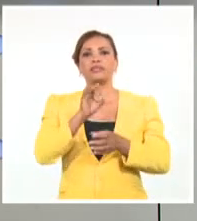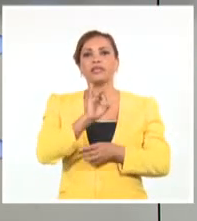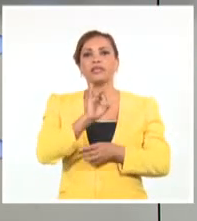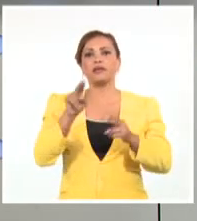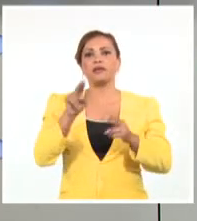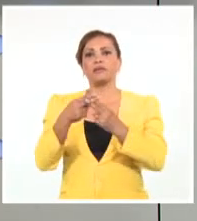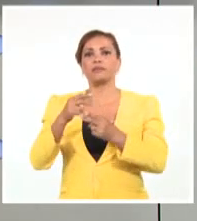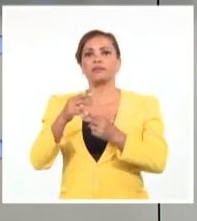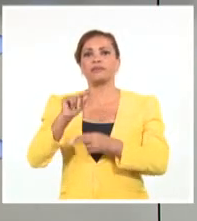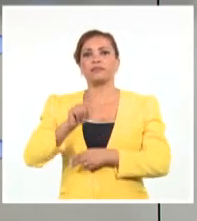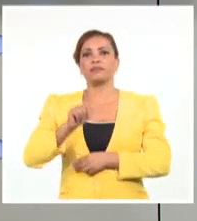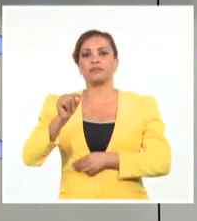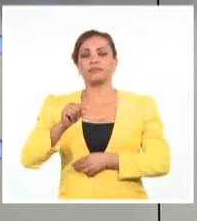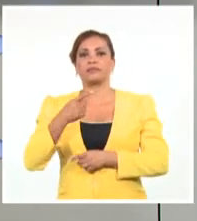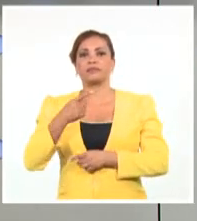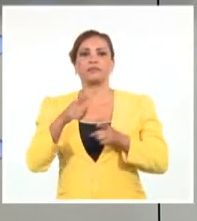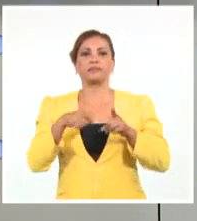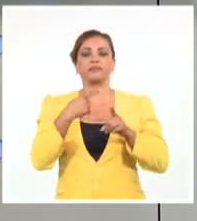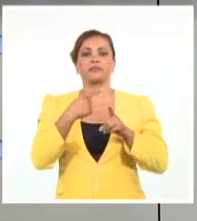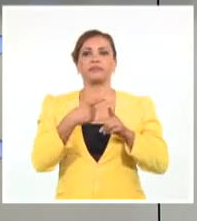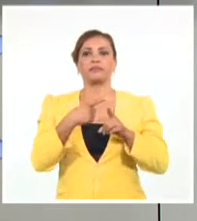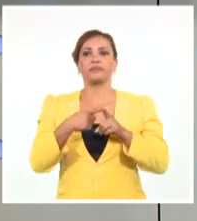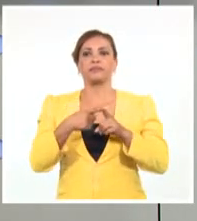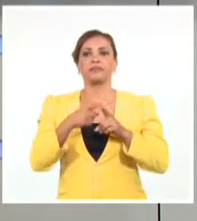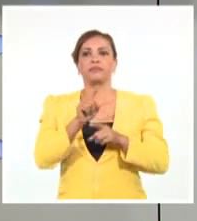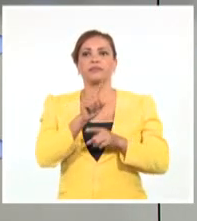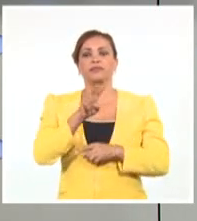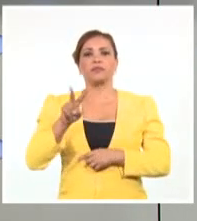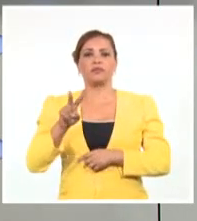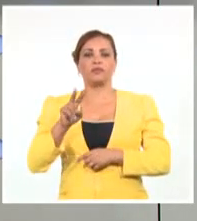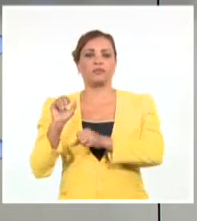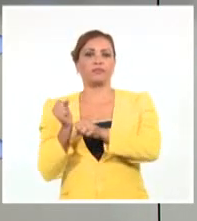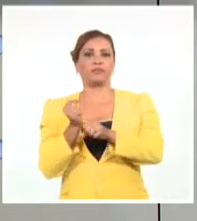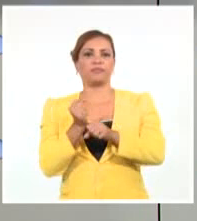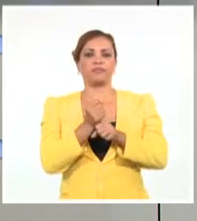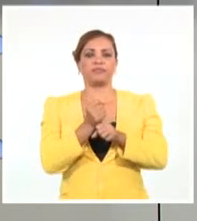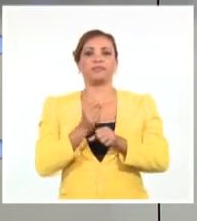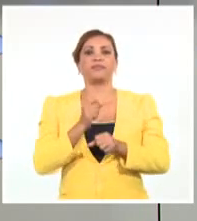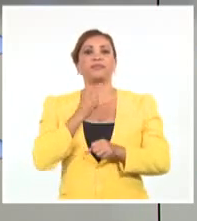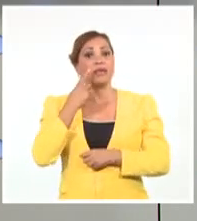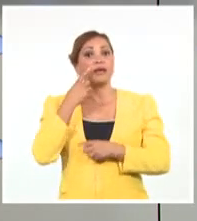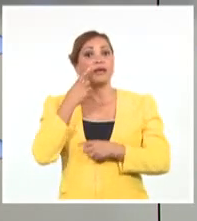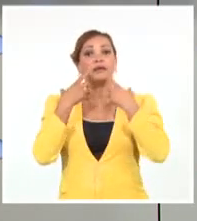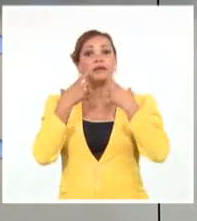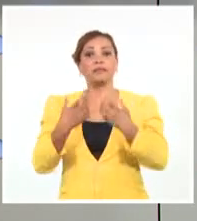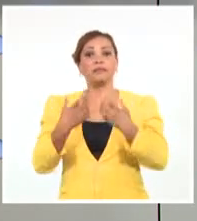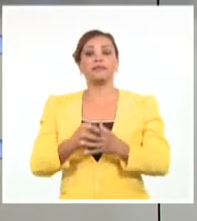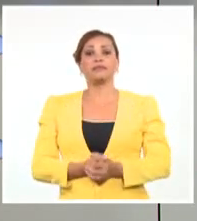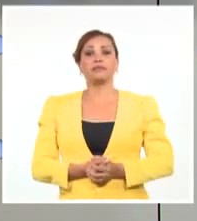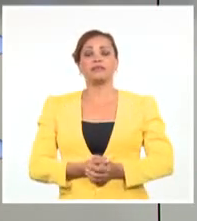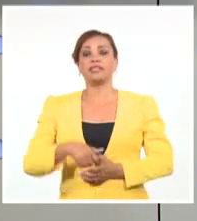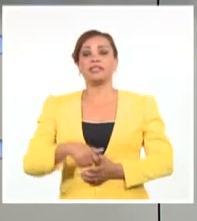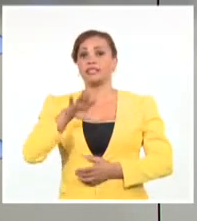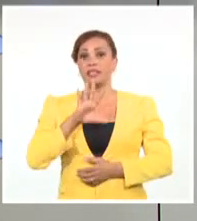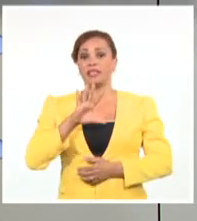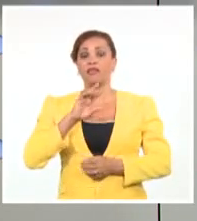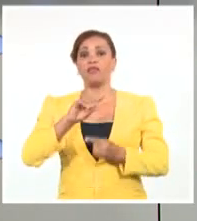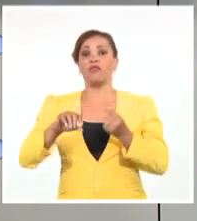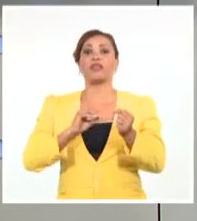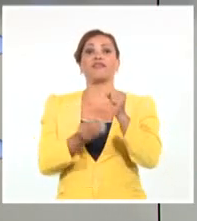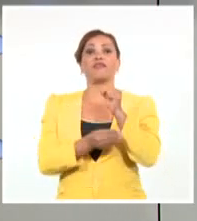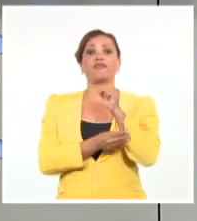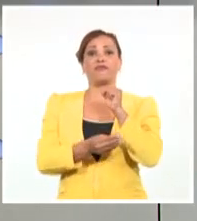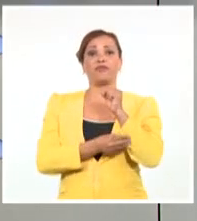cuadro e igual número de jardineros, además de 12 lanzadores. Llama la atención que solo fueron convocados 5 refuerzos, entre